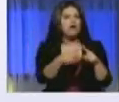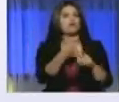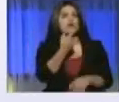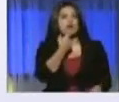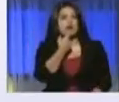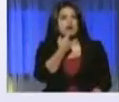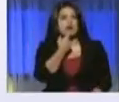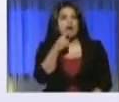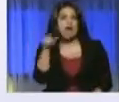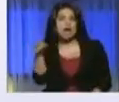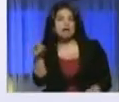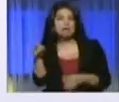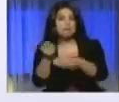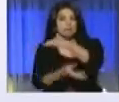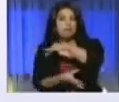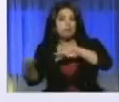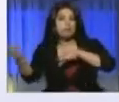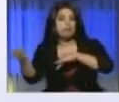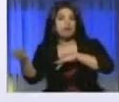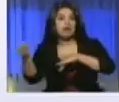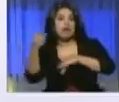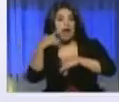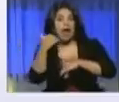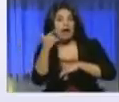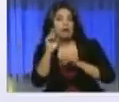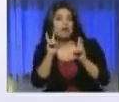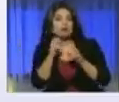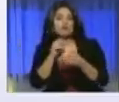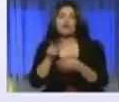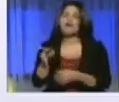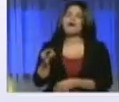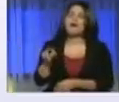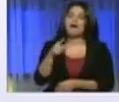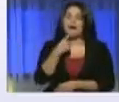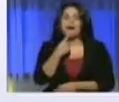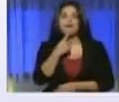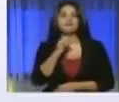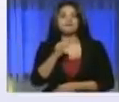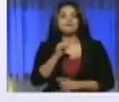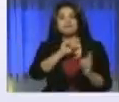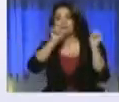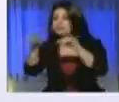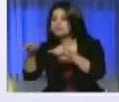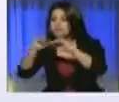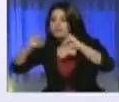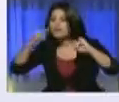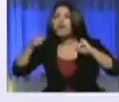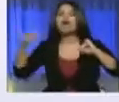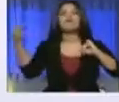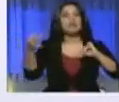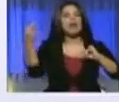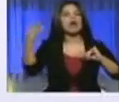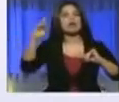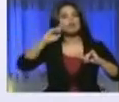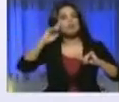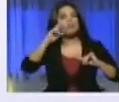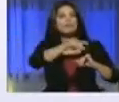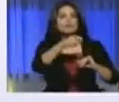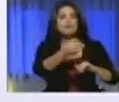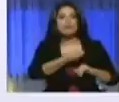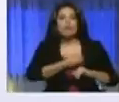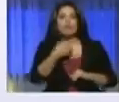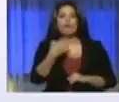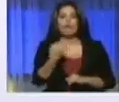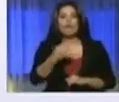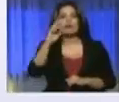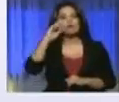tal cosa. Ah, con que sí. Siempre le caemos y da resultados, casi 100%. Tiene razón